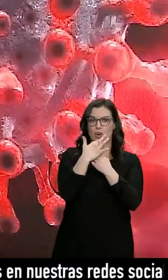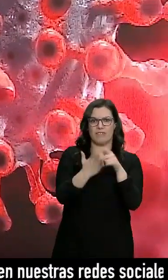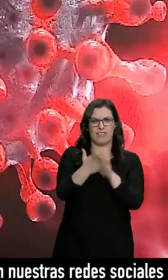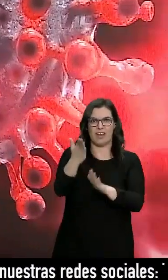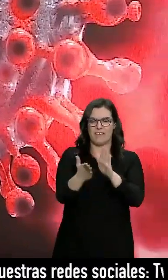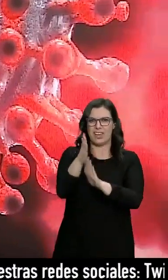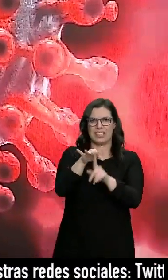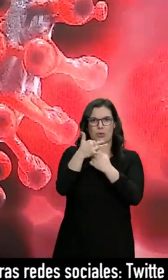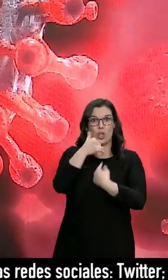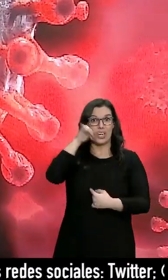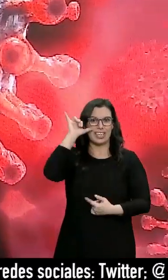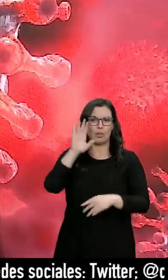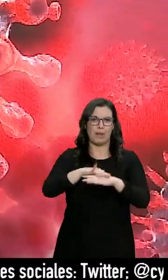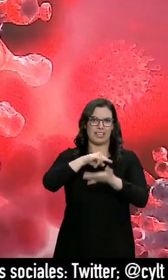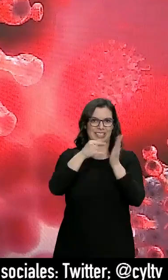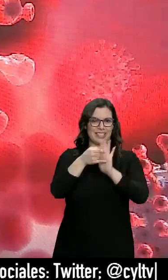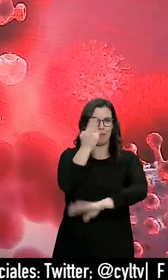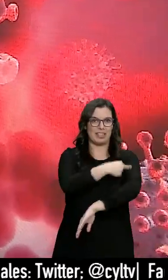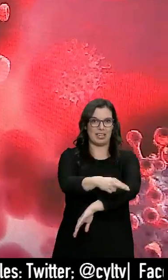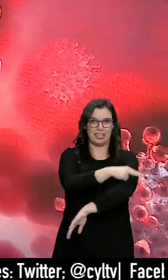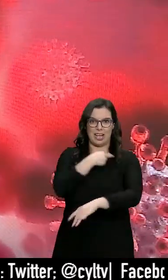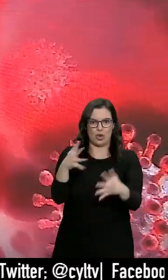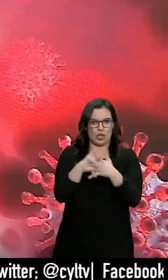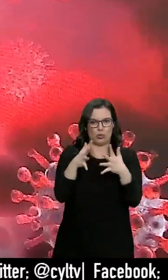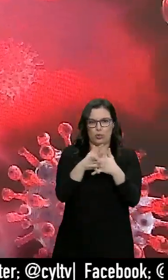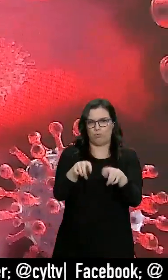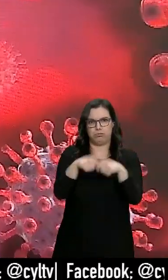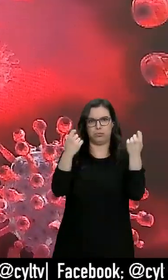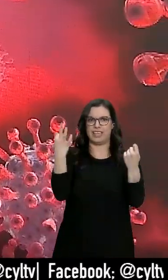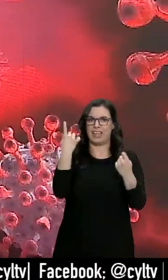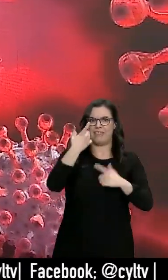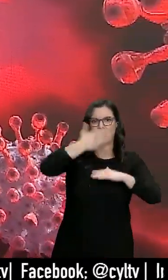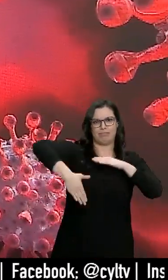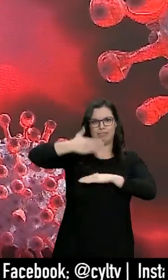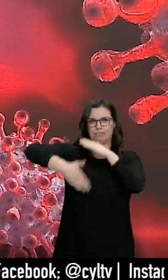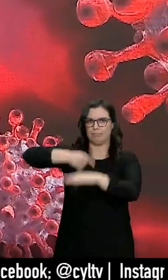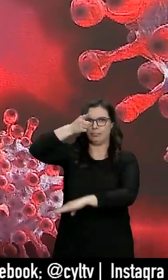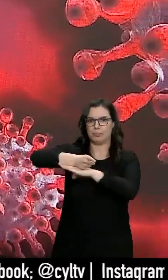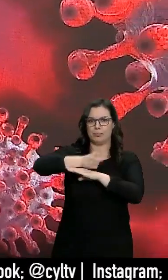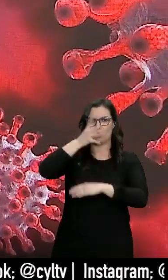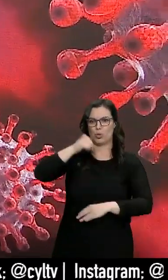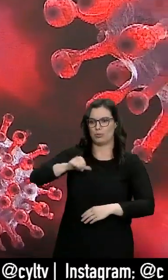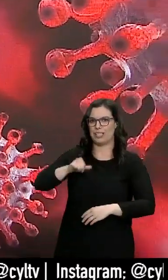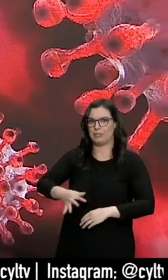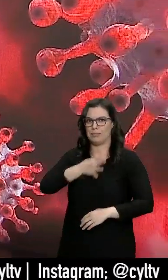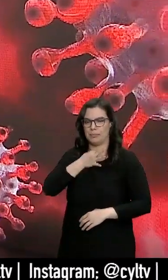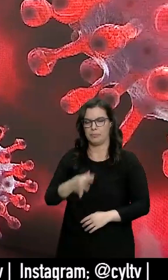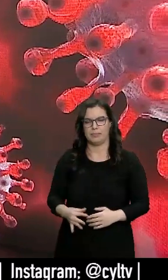de riesgo inminente al sistema sanitario. Creen que son necesarias más restricciones ante el colapso de los hospitales.